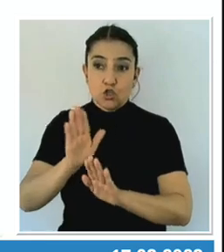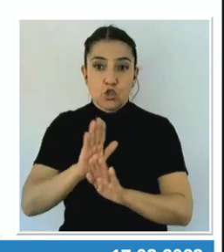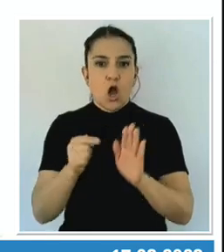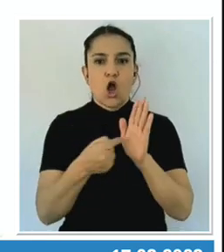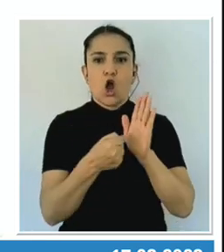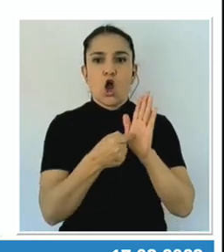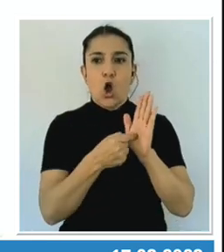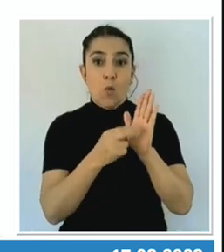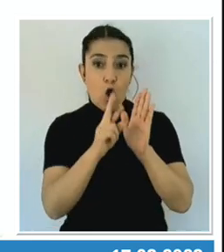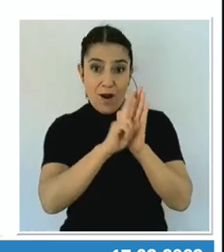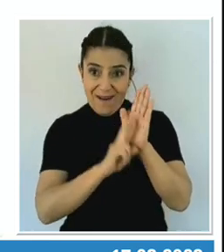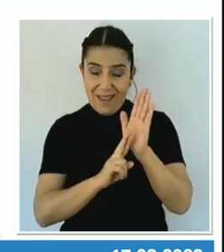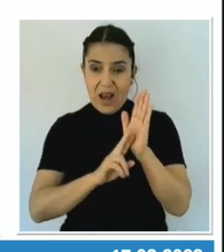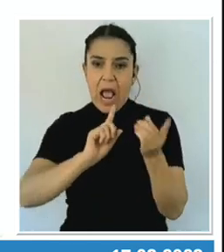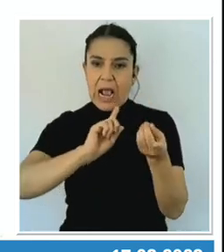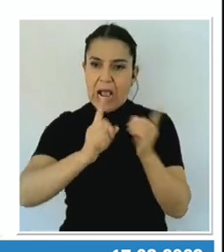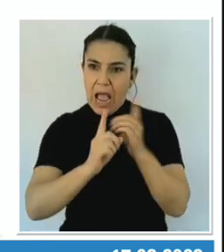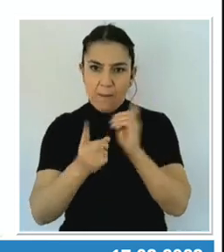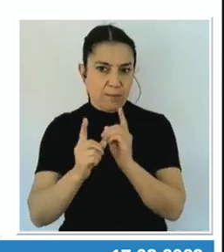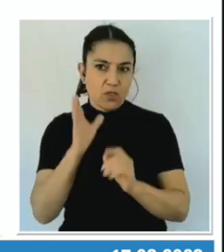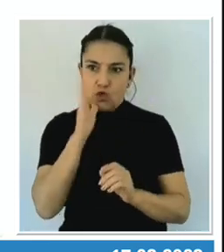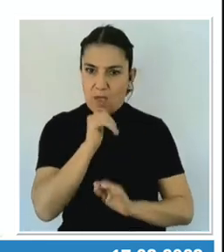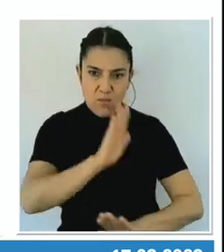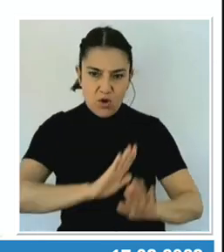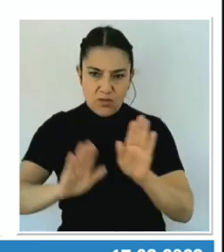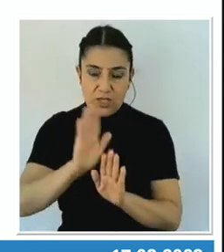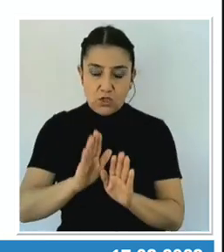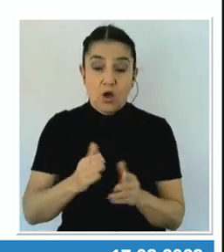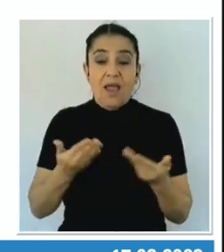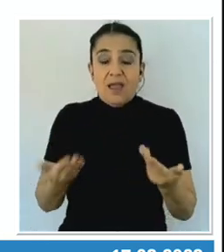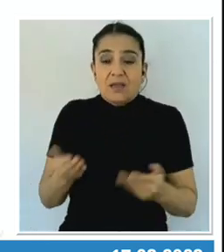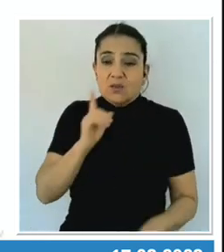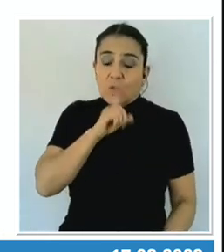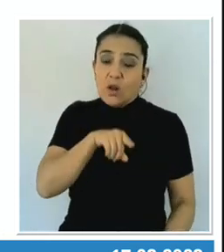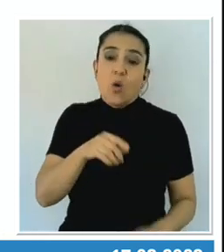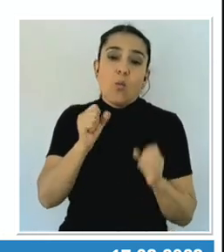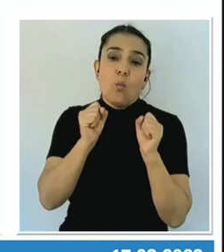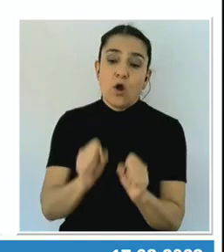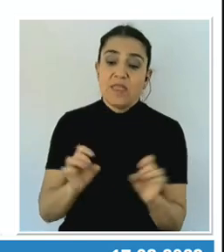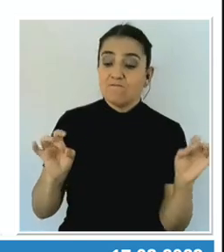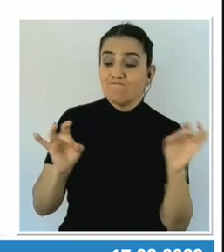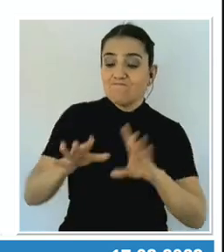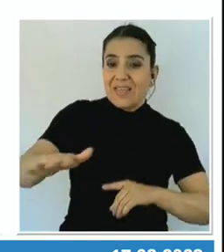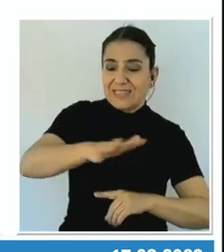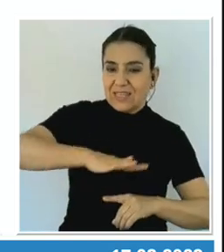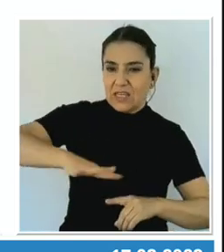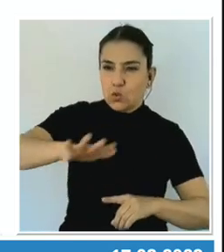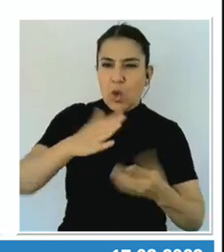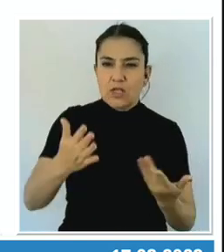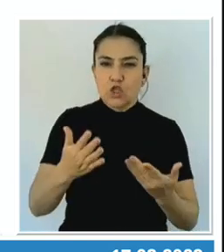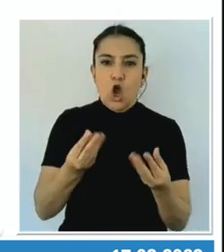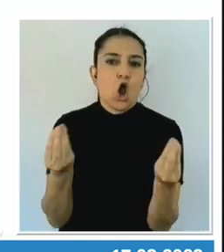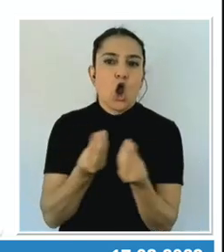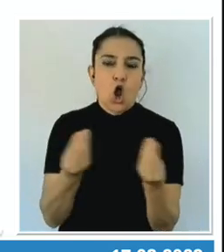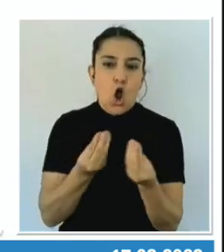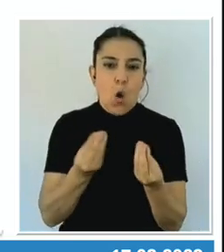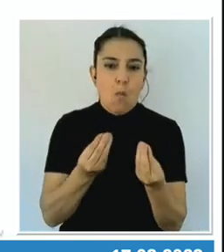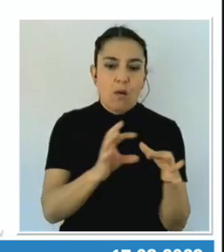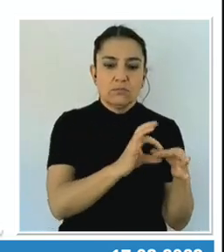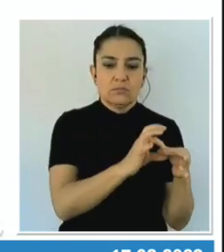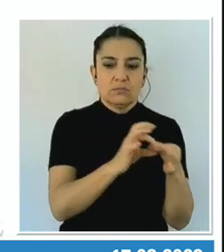de juego. Así que con esto cierro, podría producirse algo muy parecido a un efecto mariposa, que se echa a